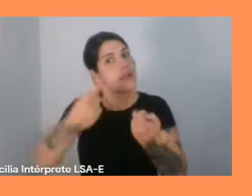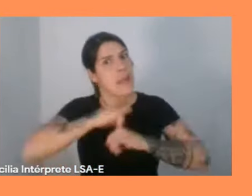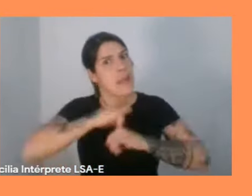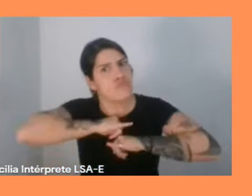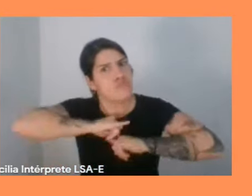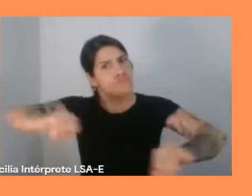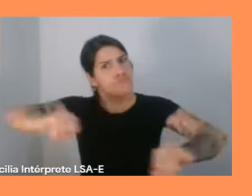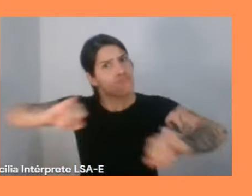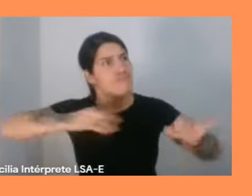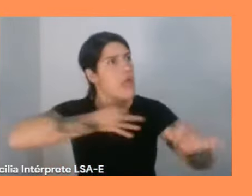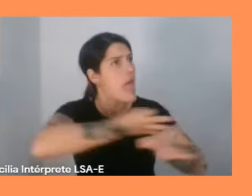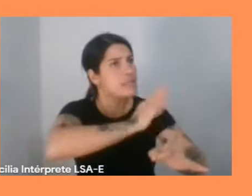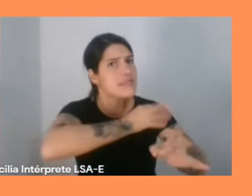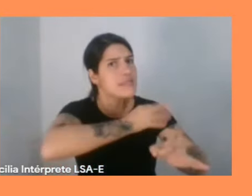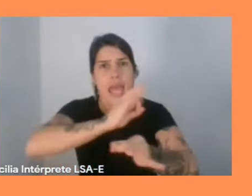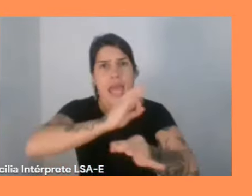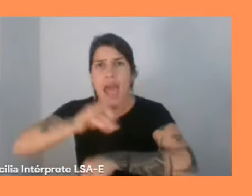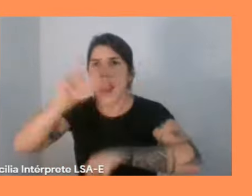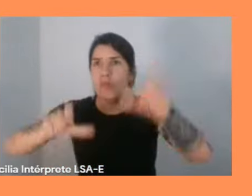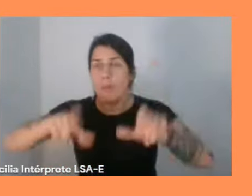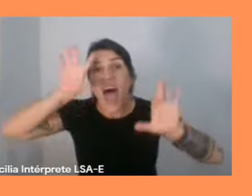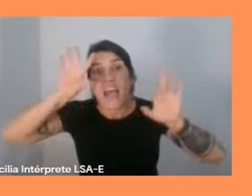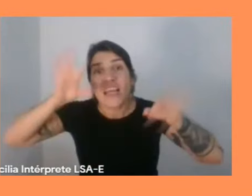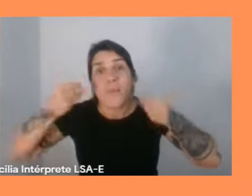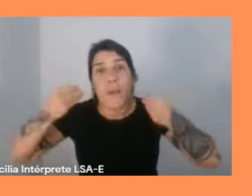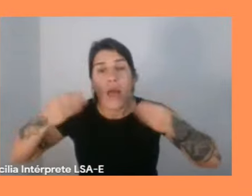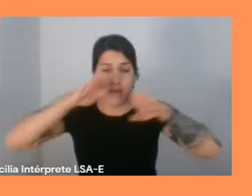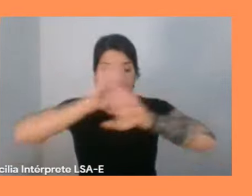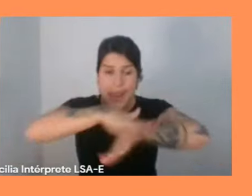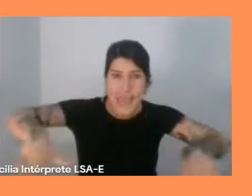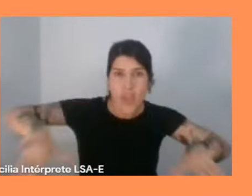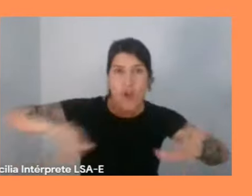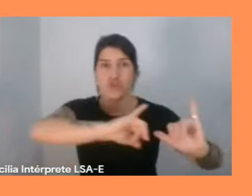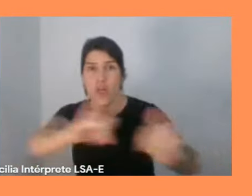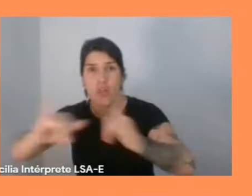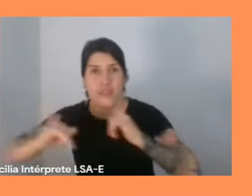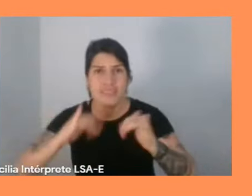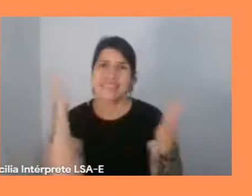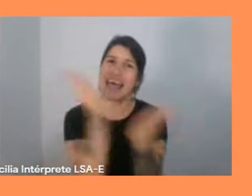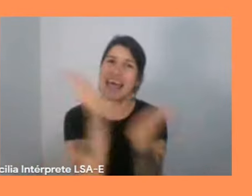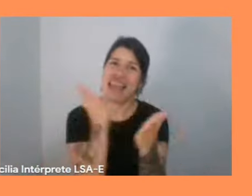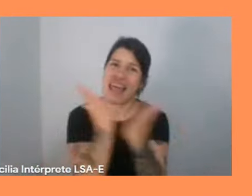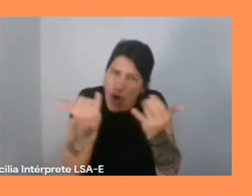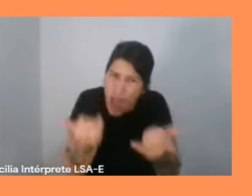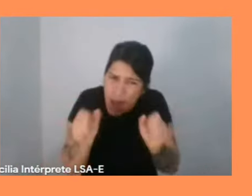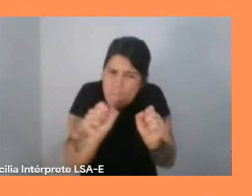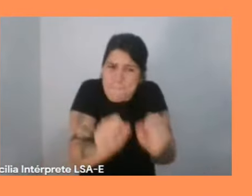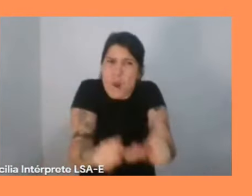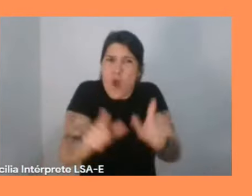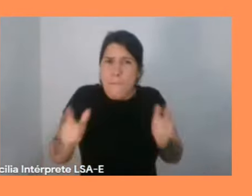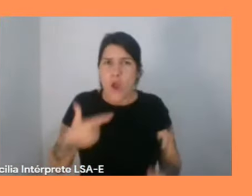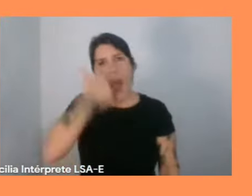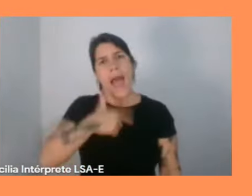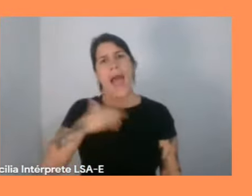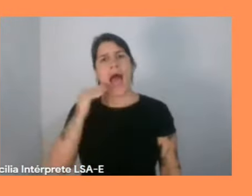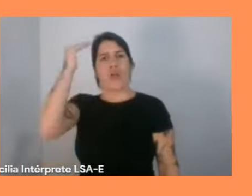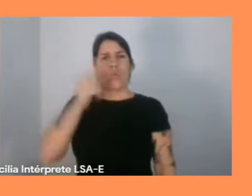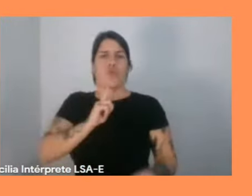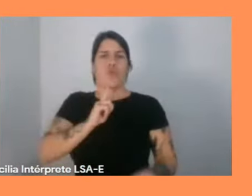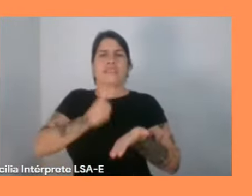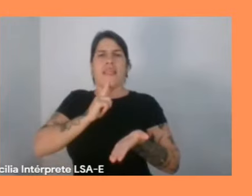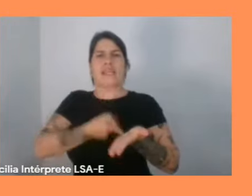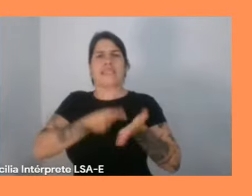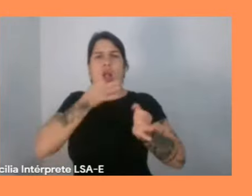cuidado. No son propiedad privada de las adulteces ni objetos a titular. Esta